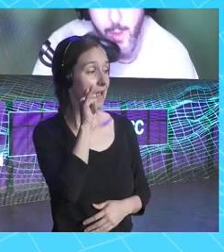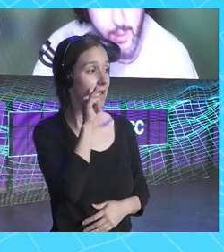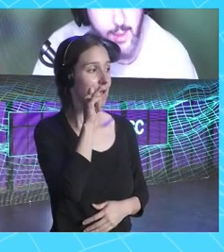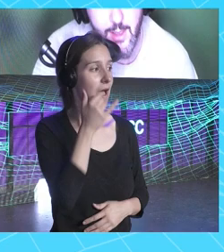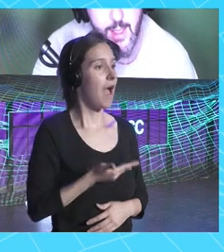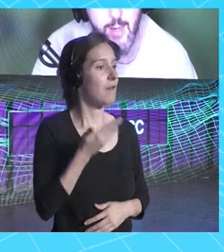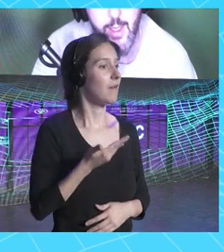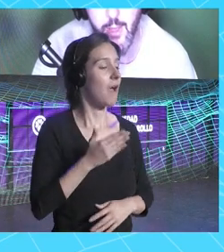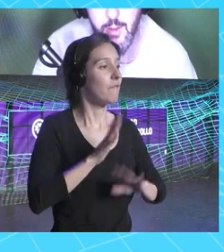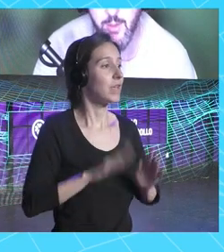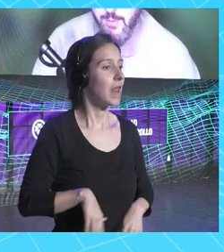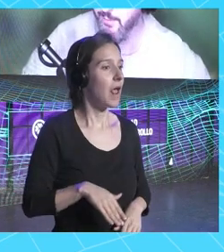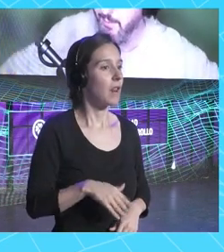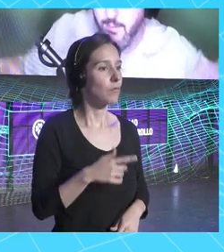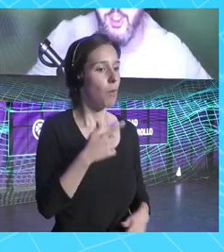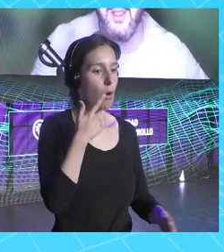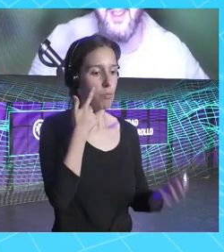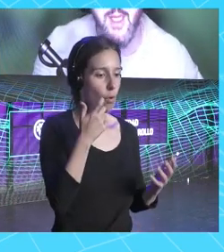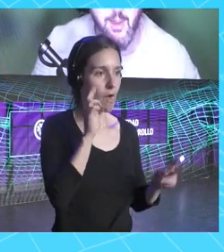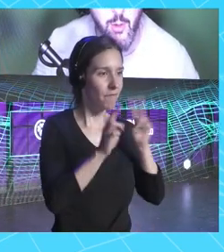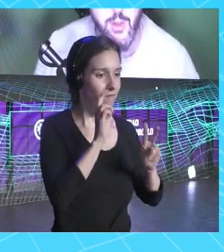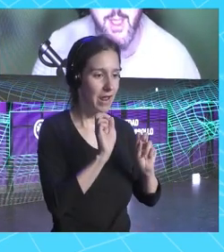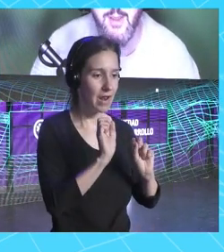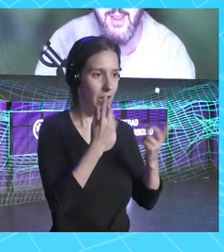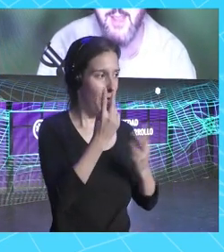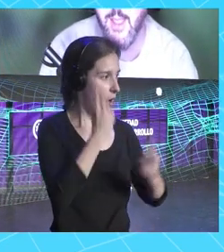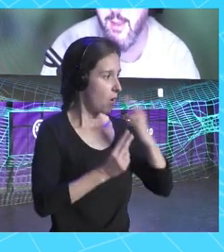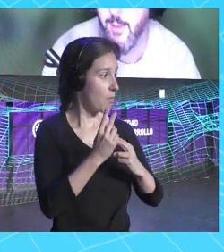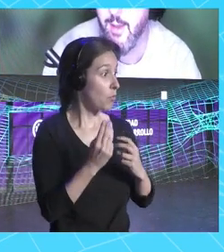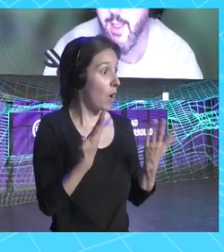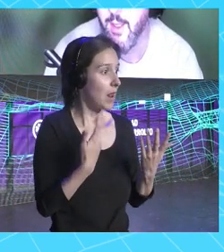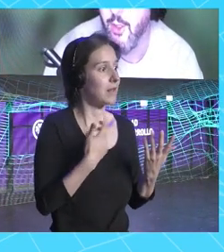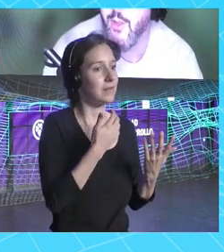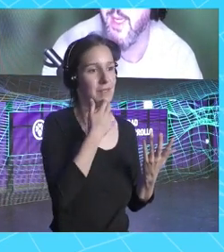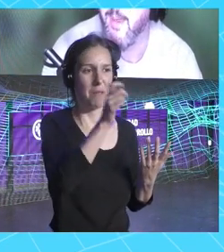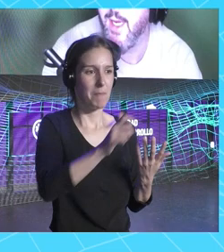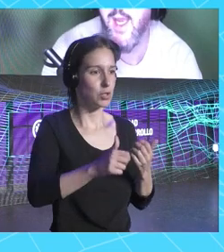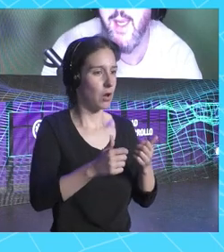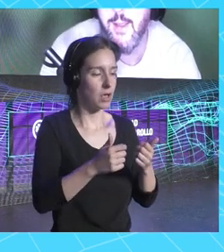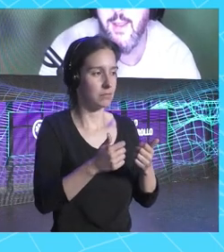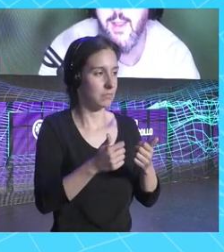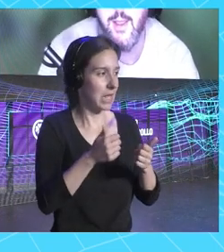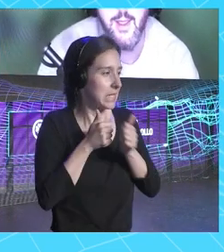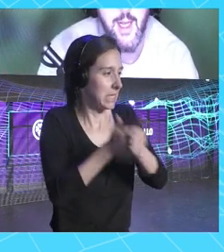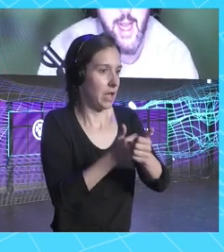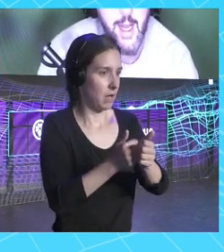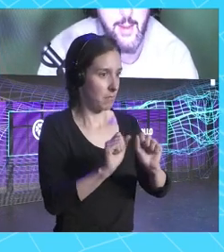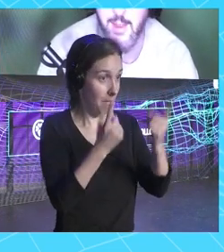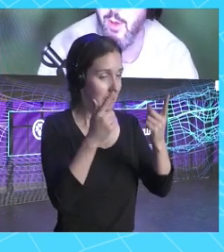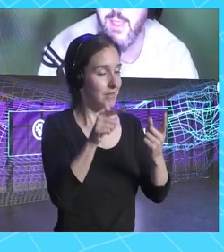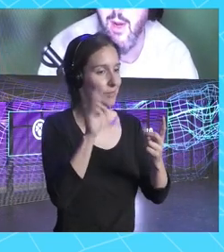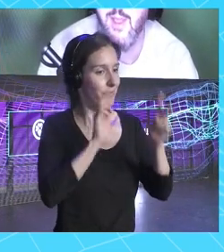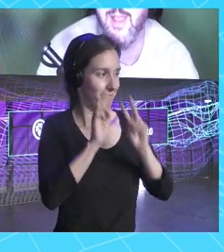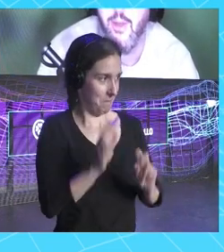volumen si te quieres ganar la vida con esto tienes que tener mogollón de gente que te siga y que te vea yo lo que os animaría es a